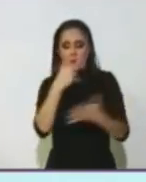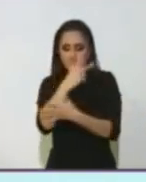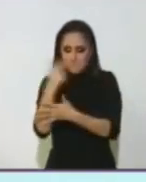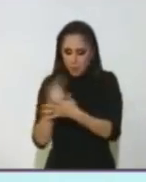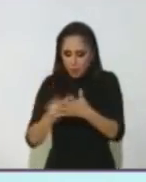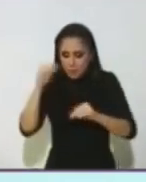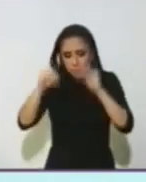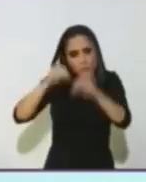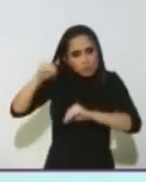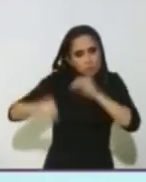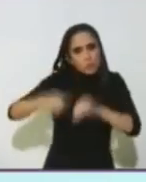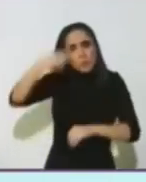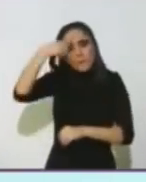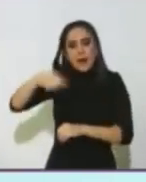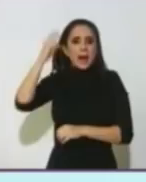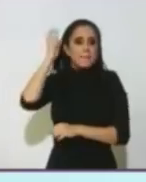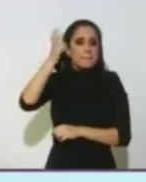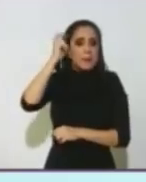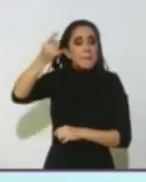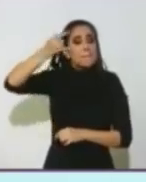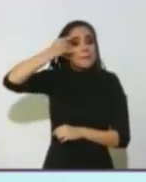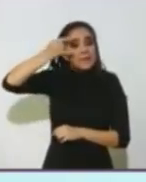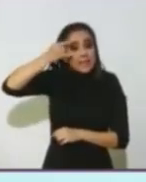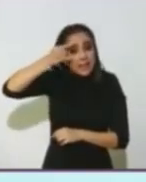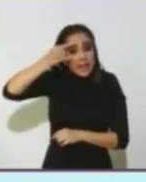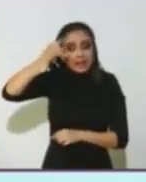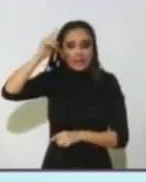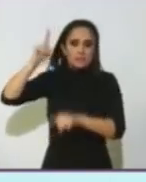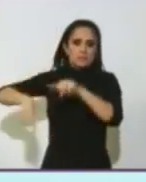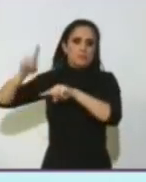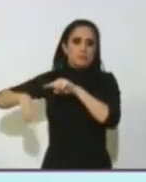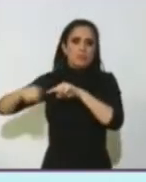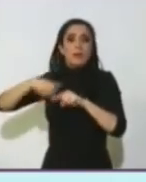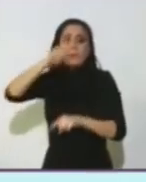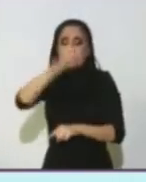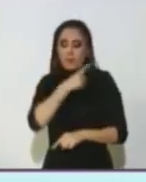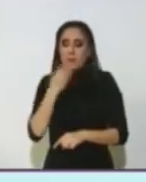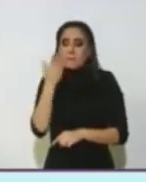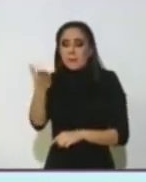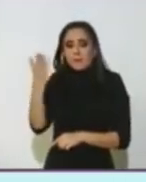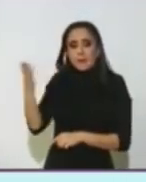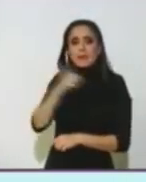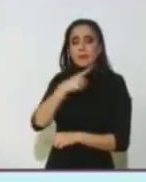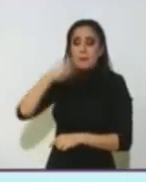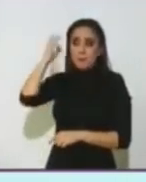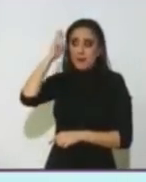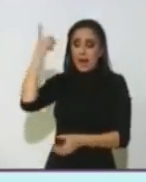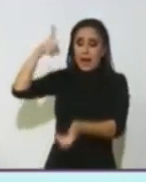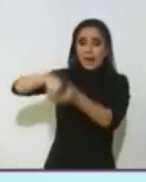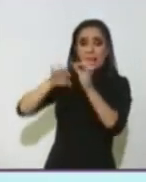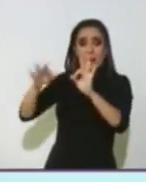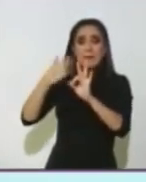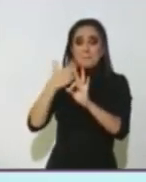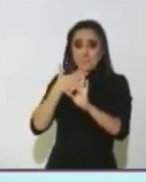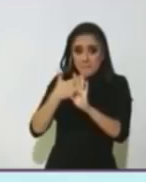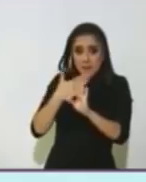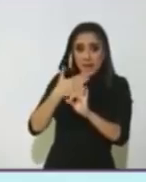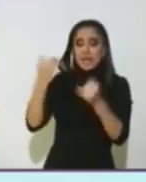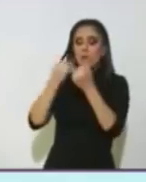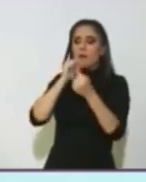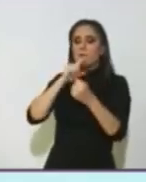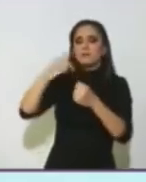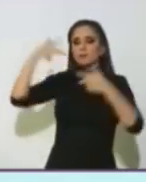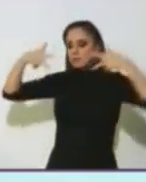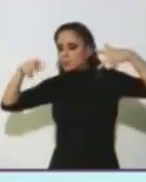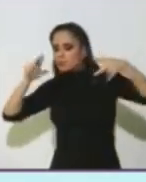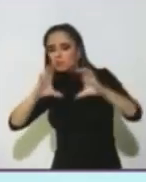para los microbuses piratas pero siempre exigiéndoles que ofrezcan unidades dignas y rastreables y en tercer